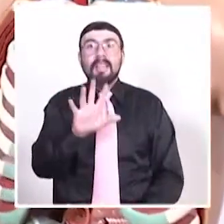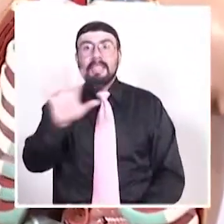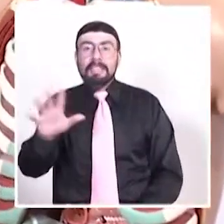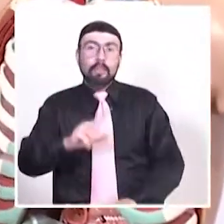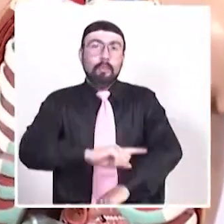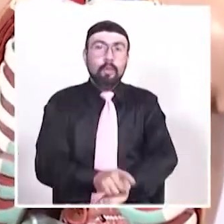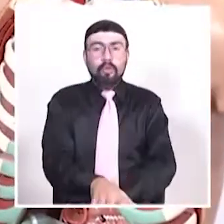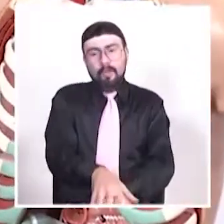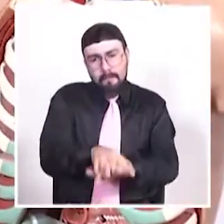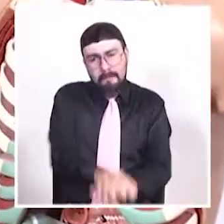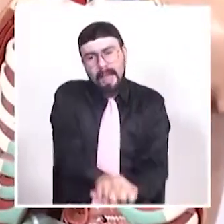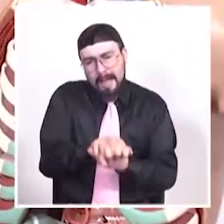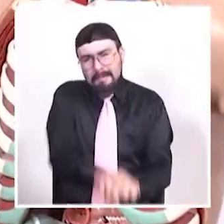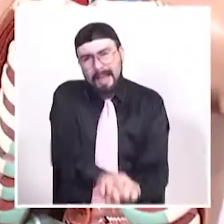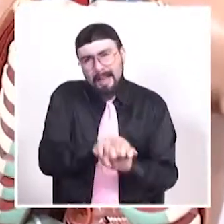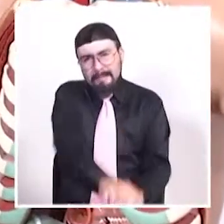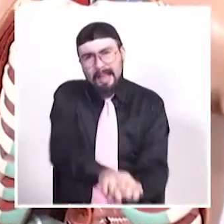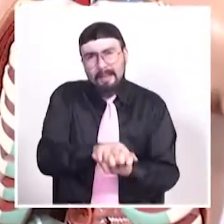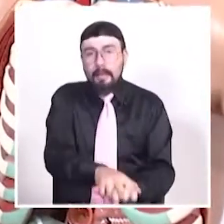la reanimación del paciente,